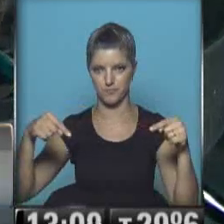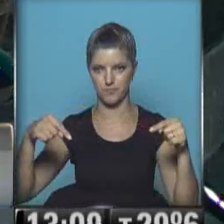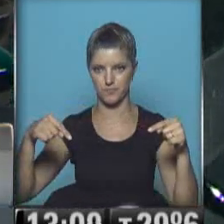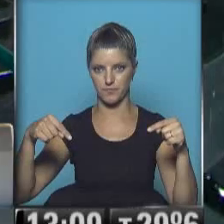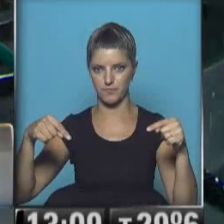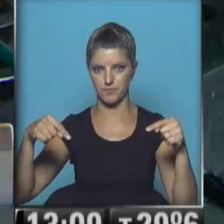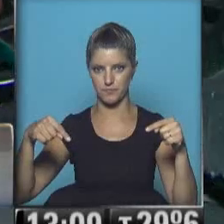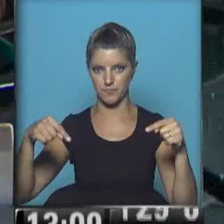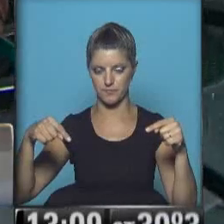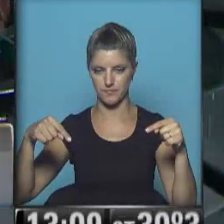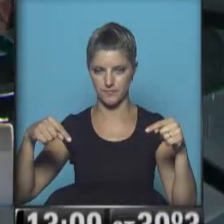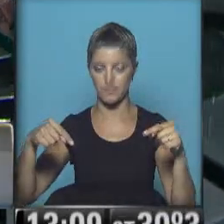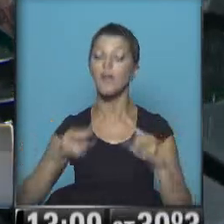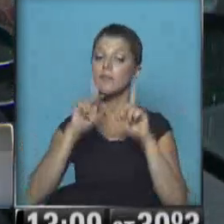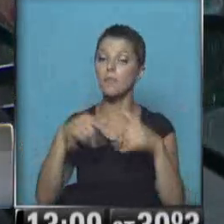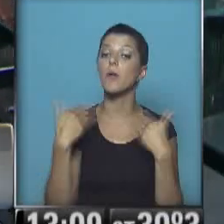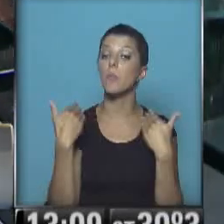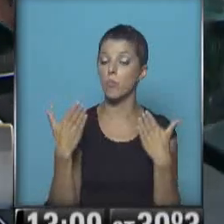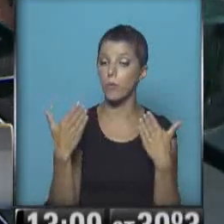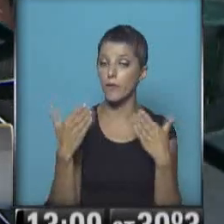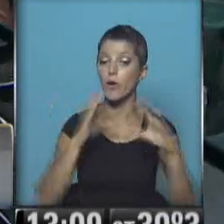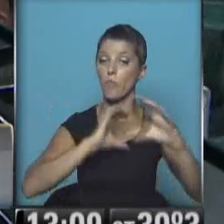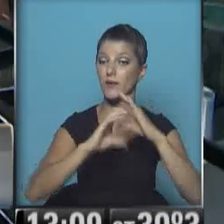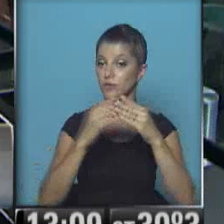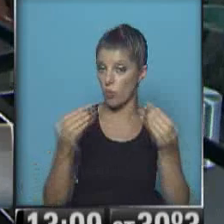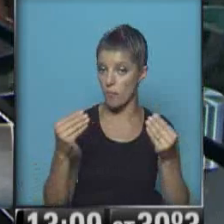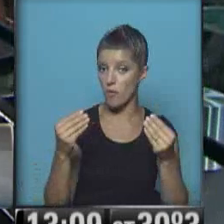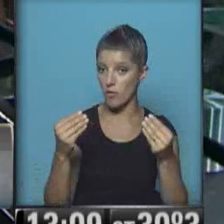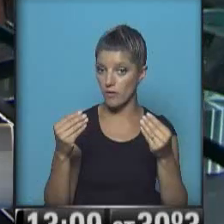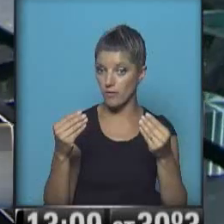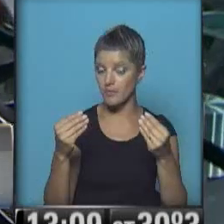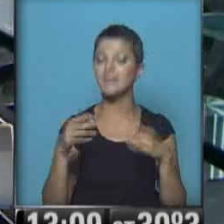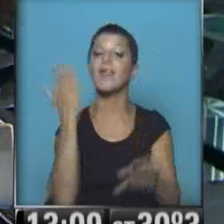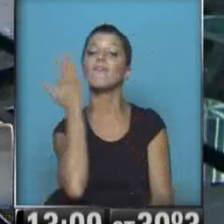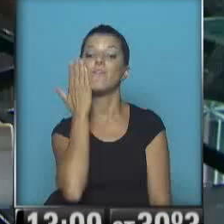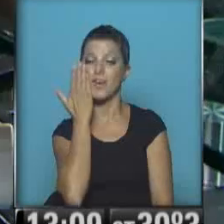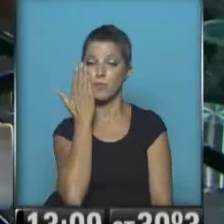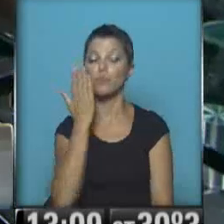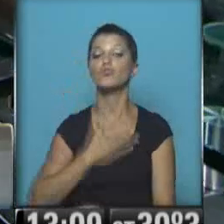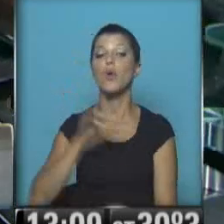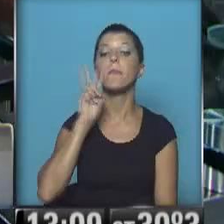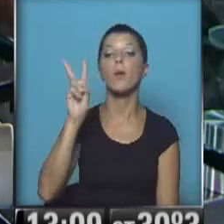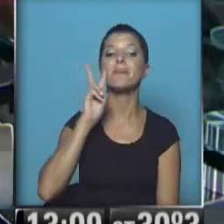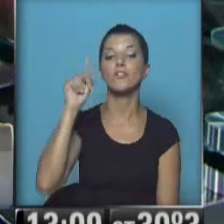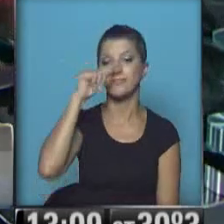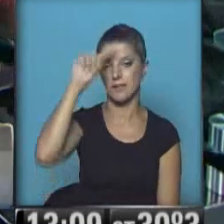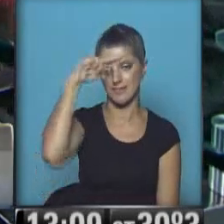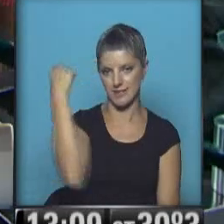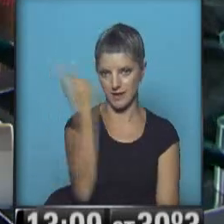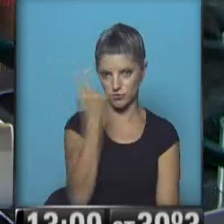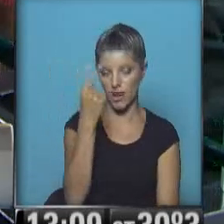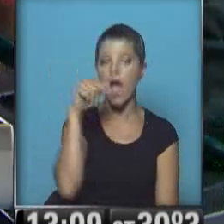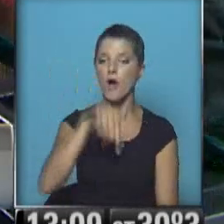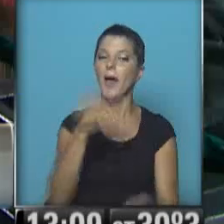0800-444-1777-4535-0709. También pueden comunicarse con nosotros a través de la red social Facebook Yo Veo Visión 7 Internacional. Nuevo dato